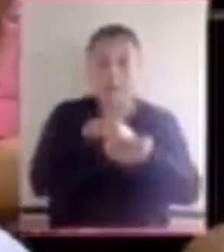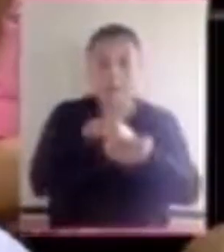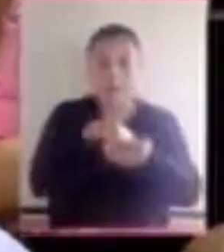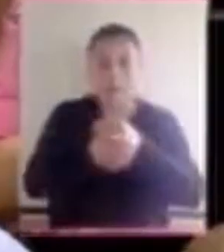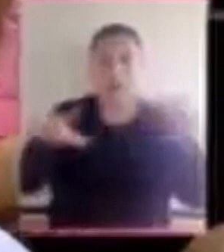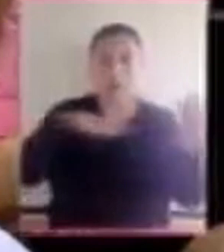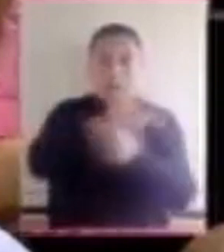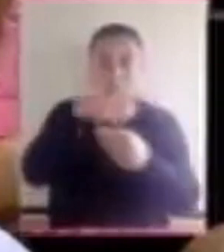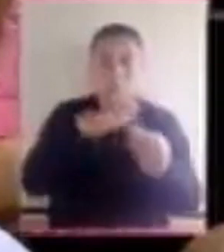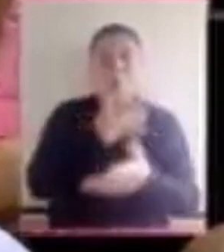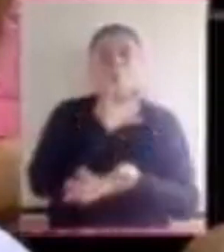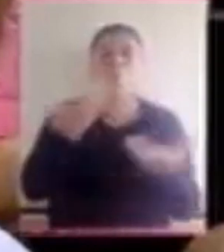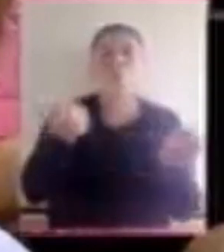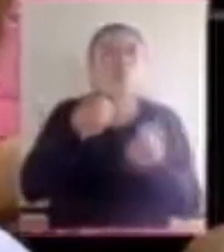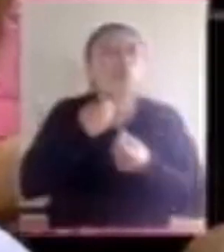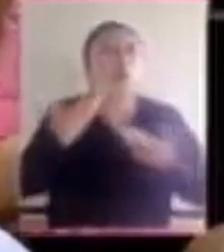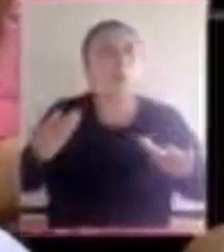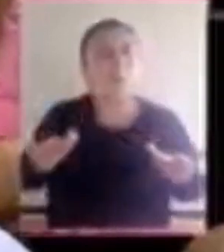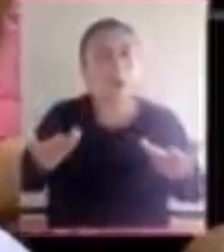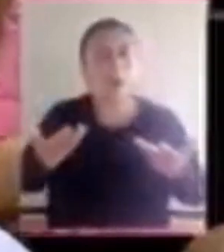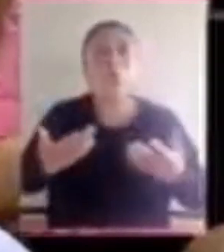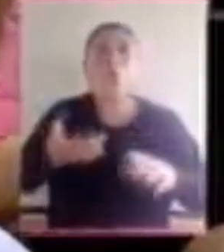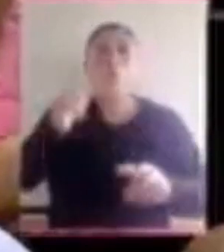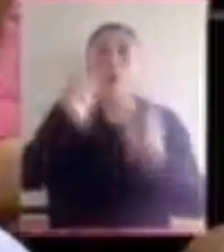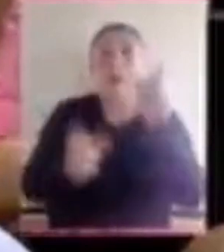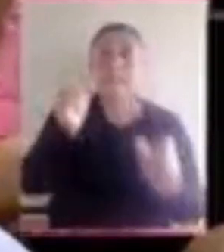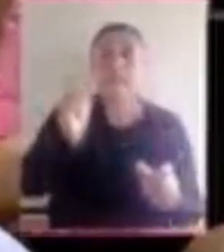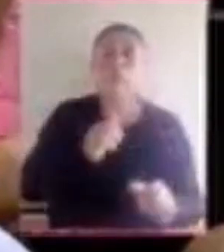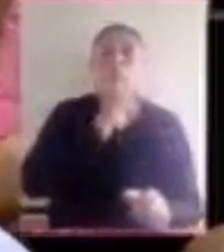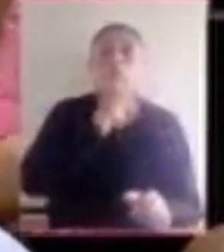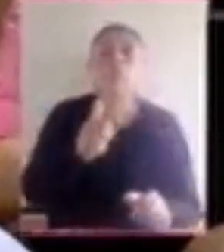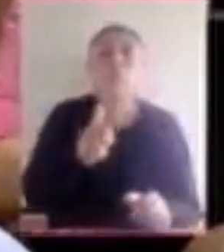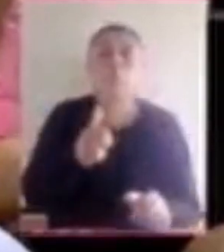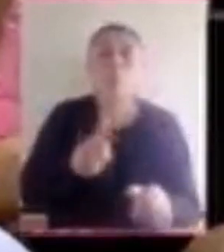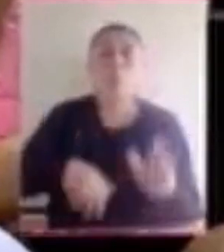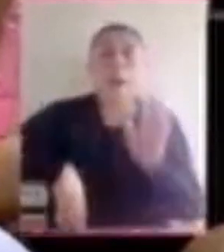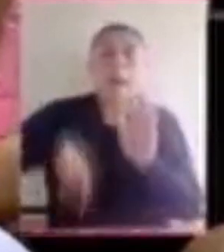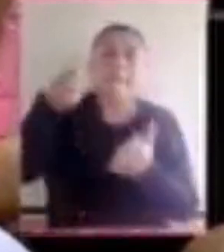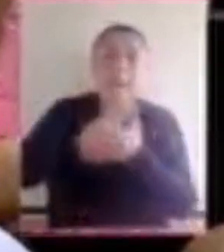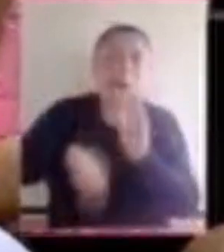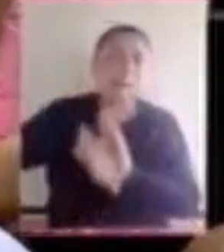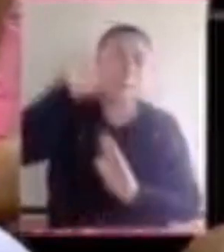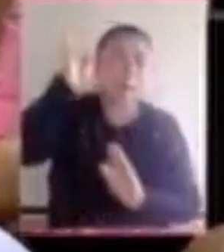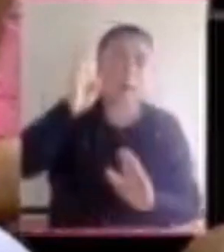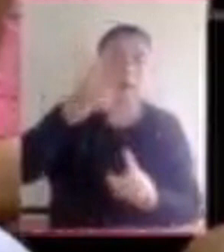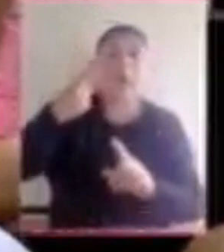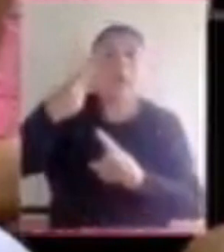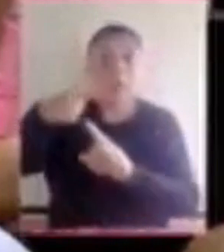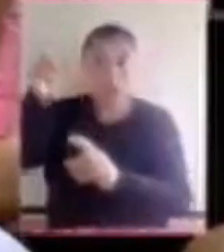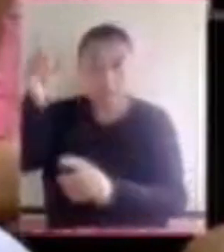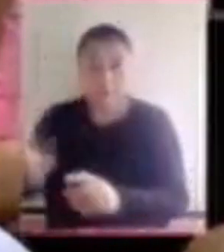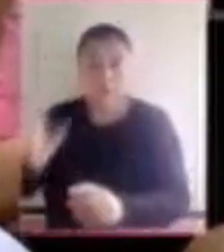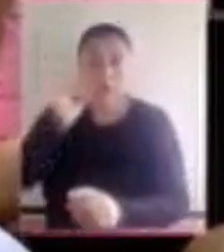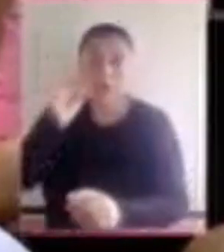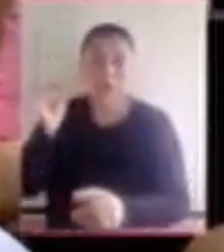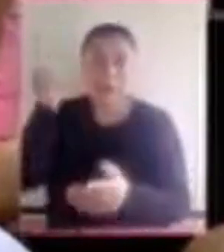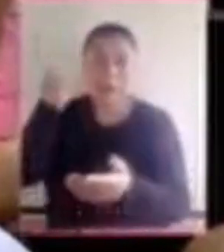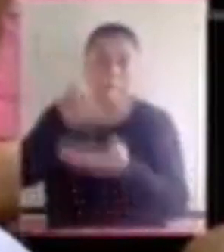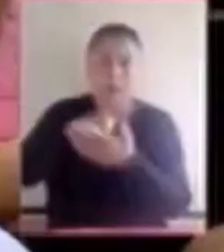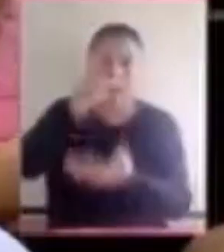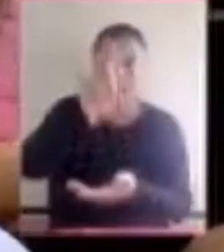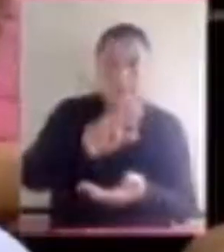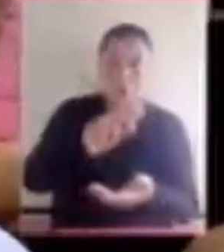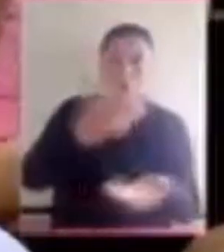qué ocurre eso, de que los pobres pagan proporcionalmente más que los ricos en Chile, es claro y es compartido por expertos